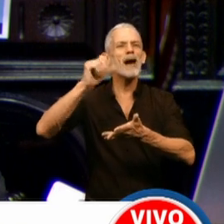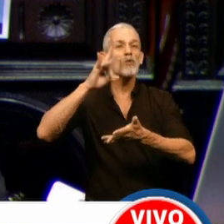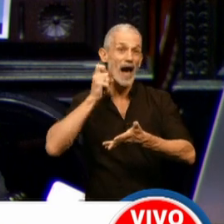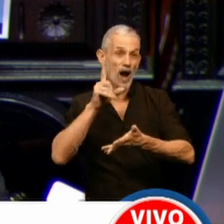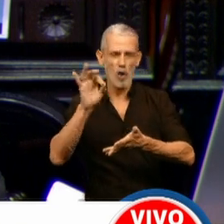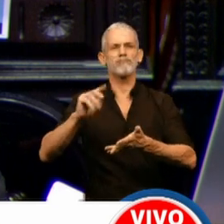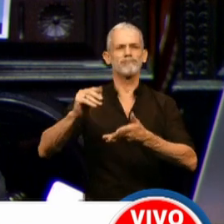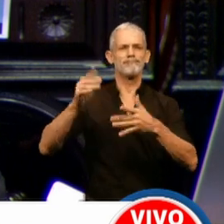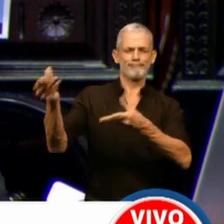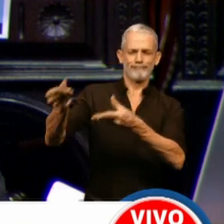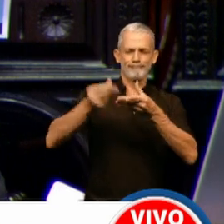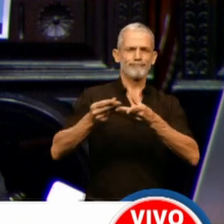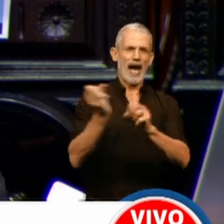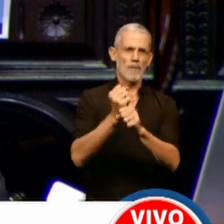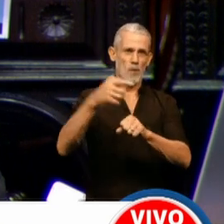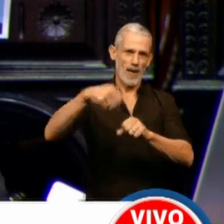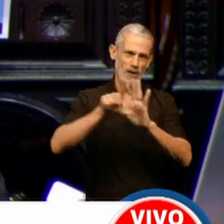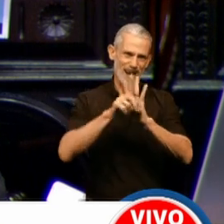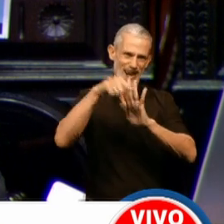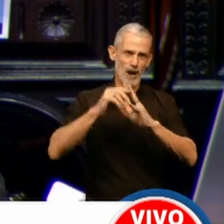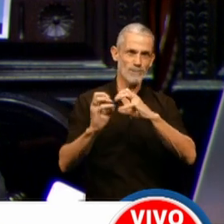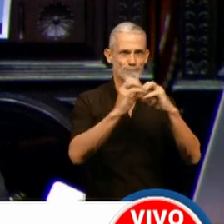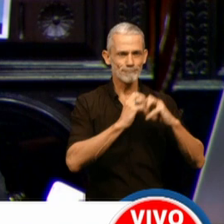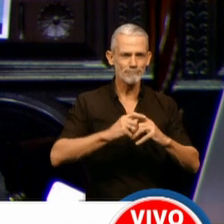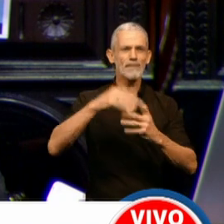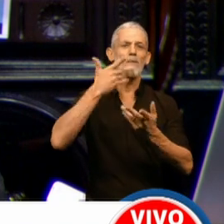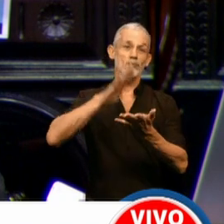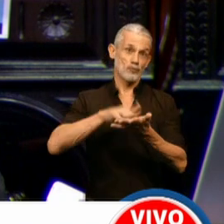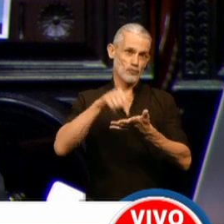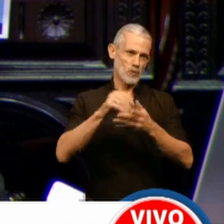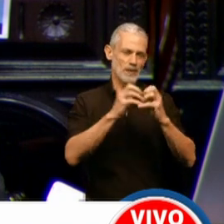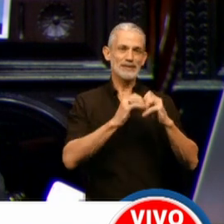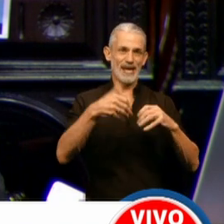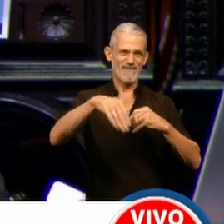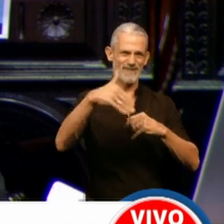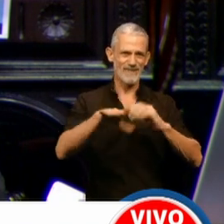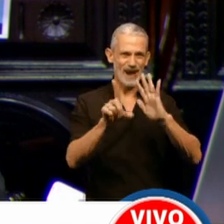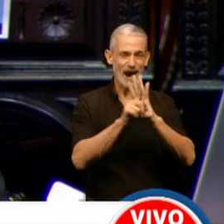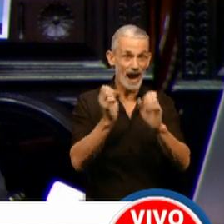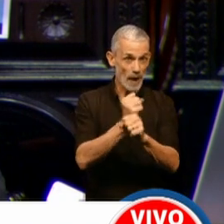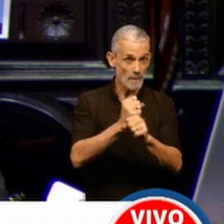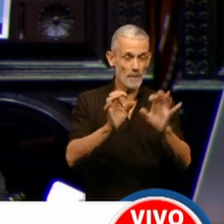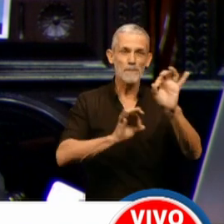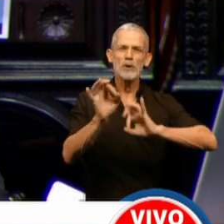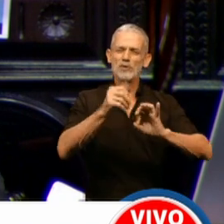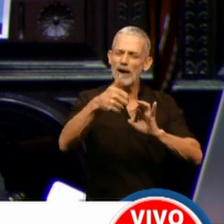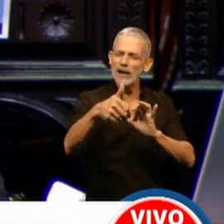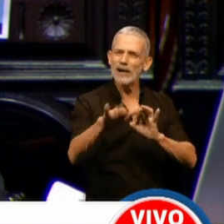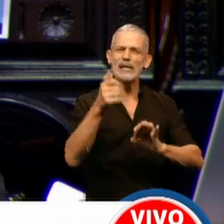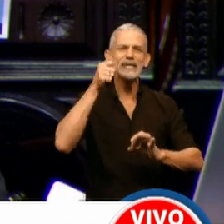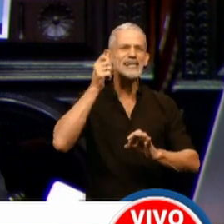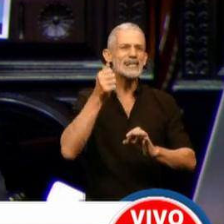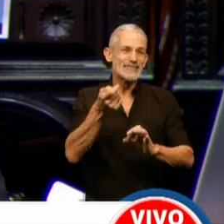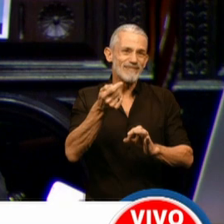para que hoy podamos estar en este recinto tratando este inminente proyecto apunto de ser ley